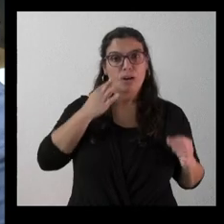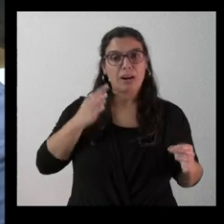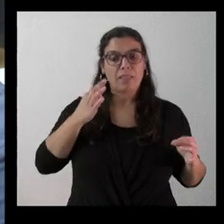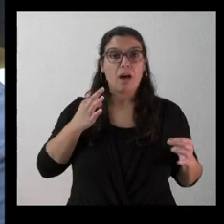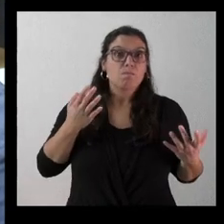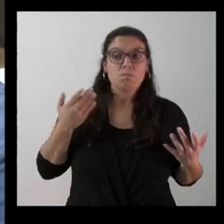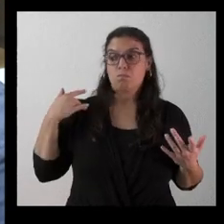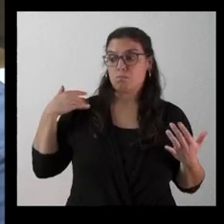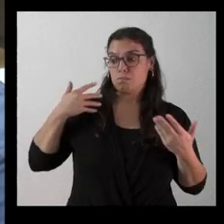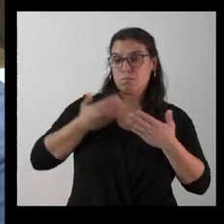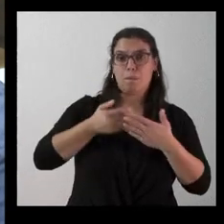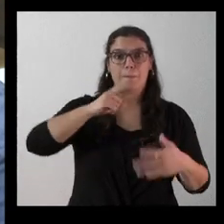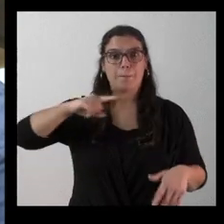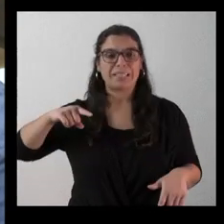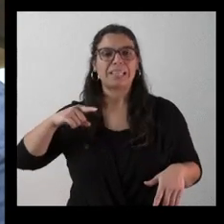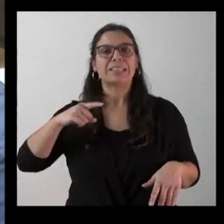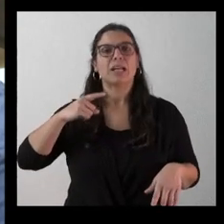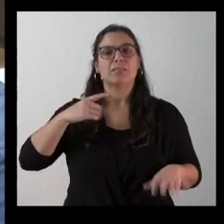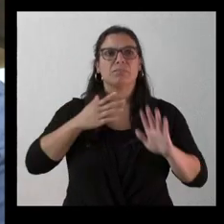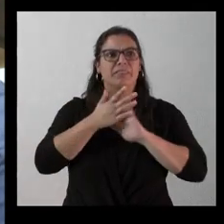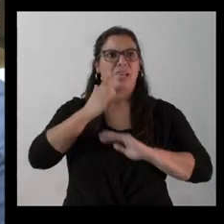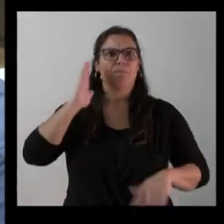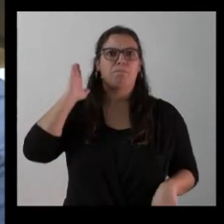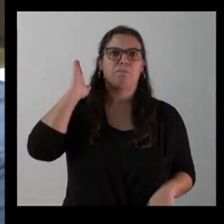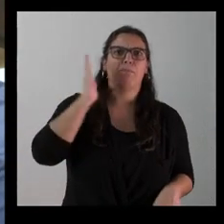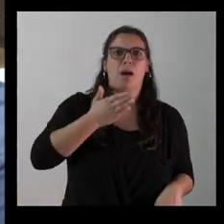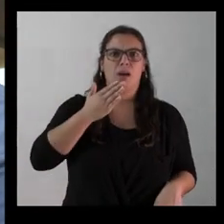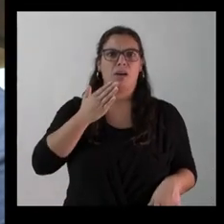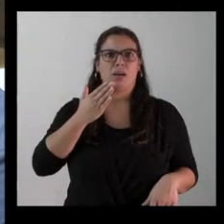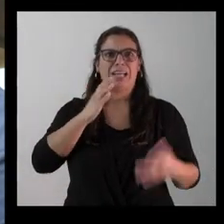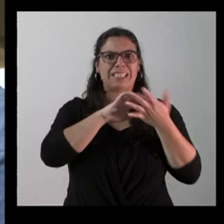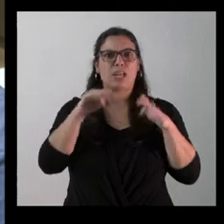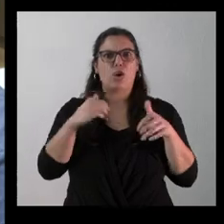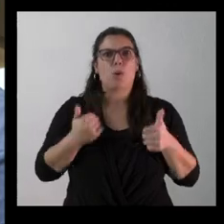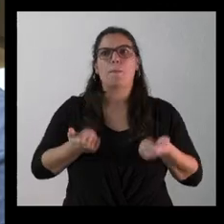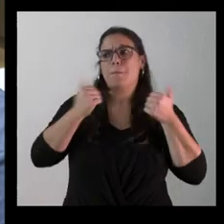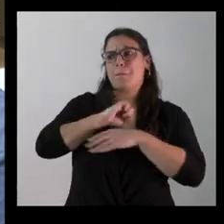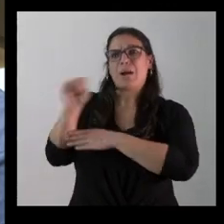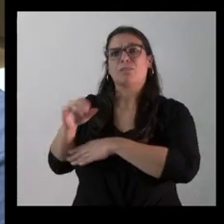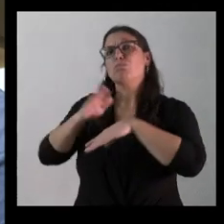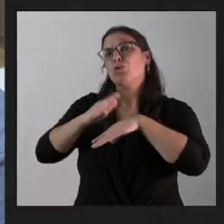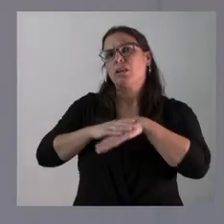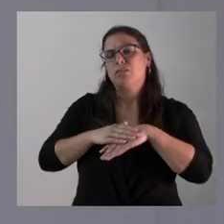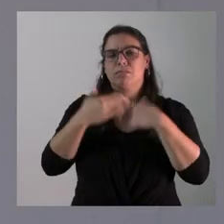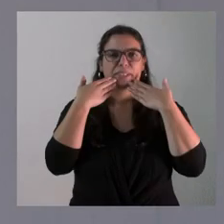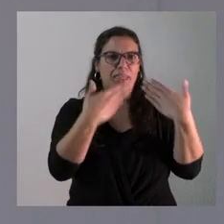por lo menos los últimos meses cree usted que está castigando por lo menos afectando más a Castilla y león Muchas gracias